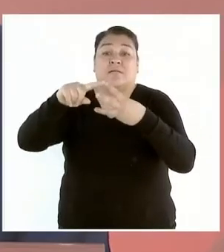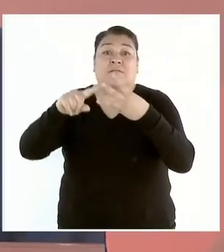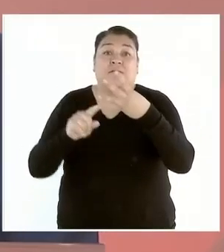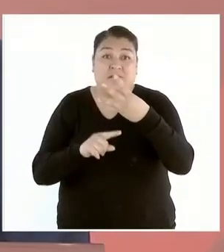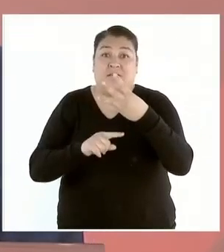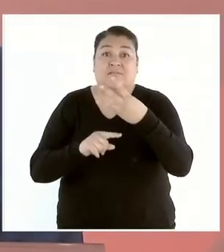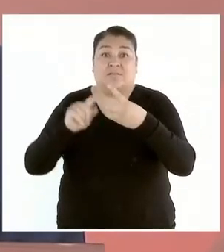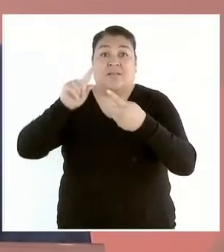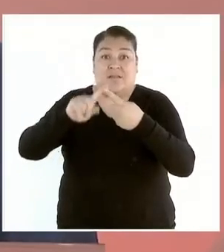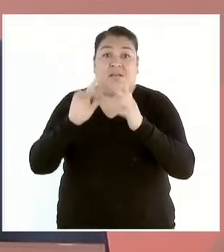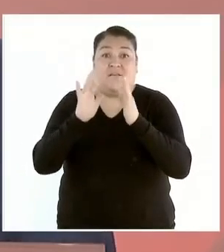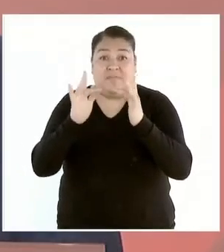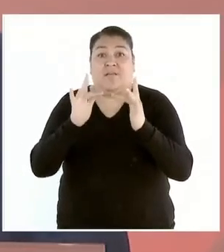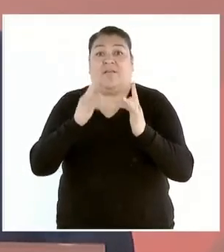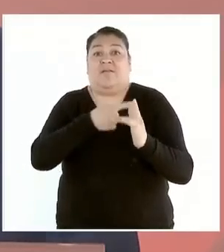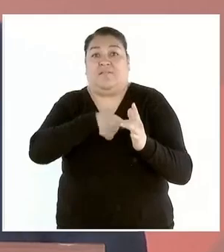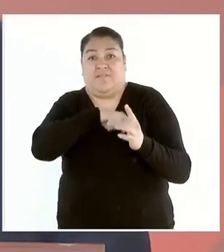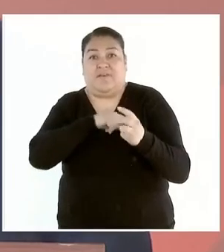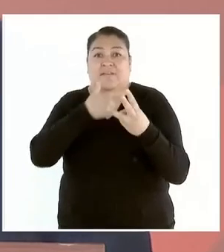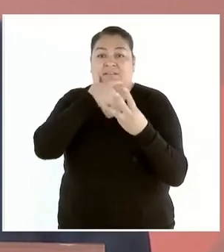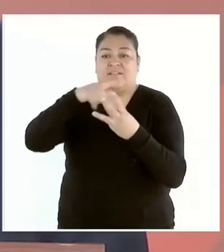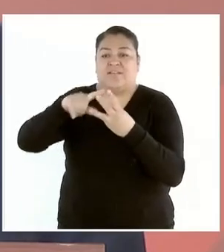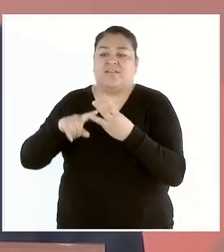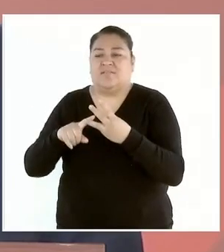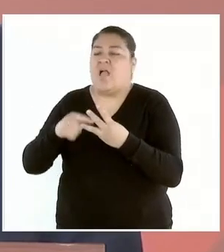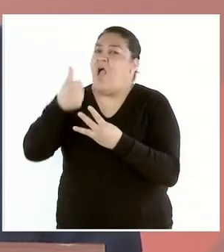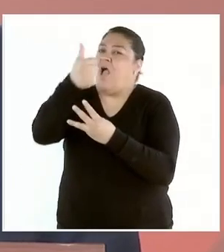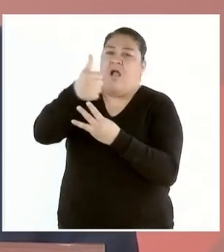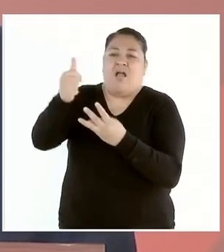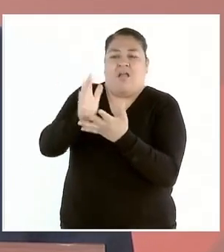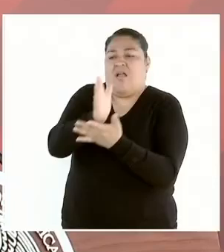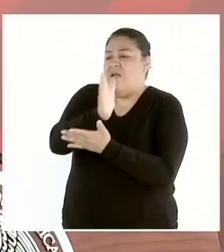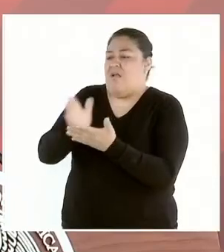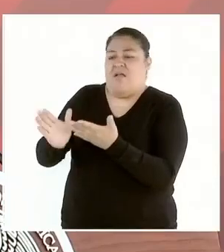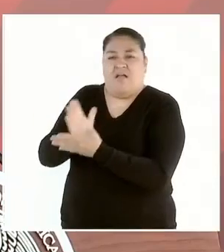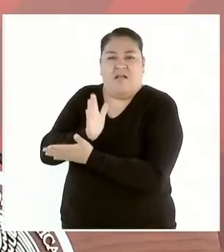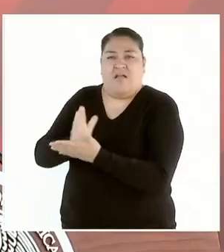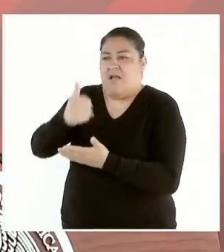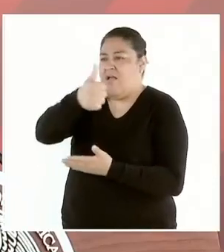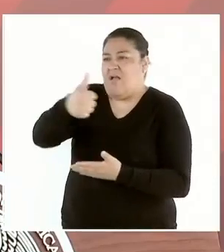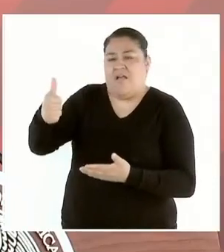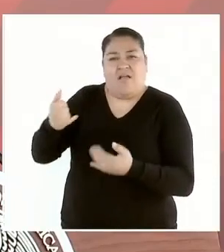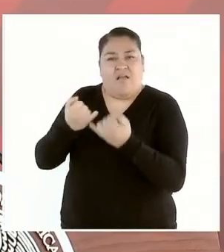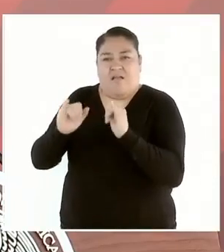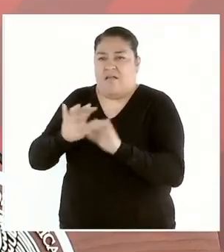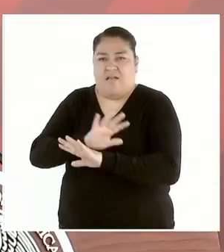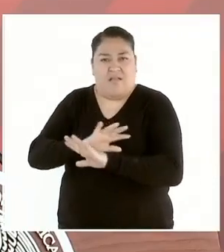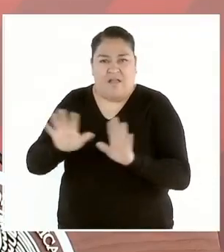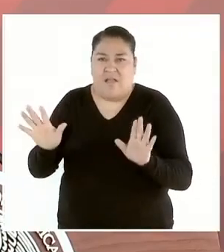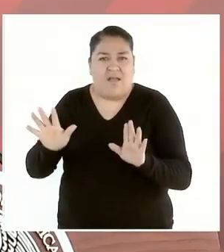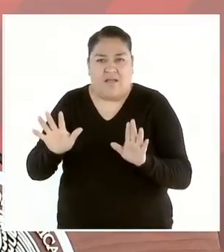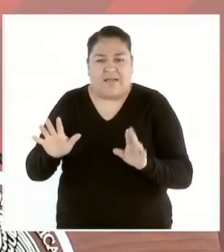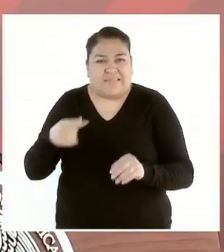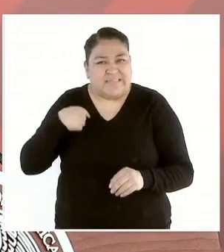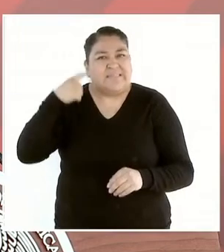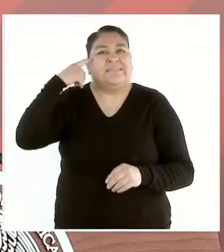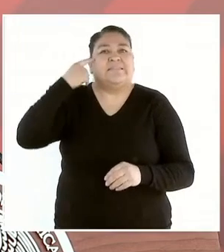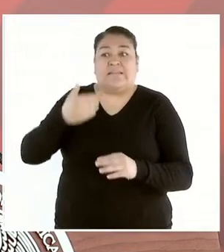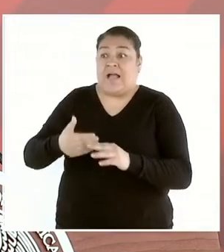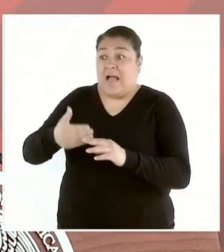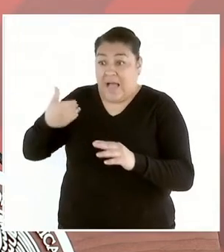tomaron la resolución de actuar de manera independiente con lo que se rompió la